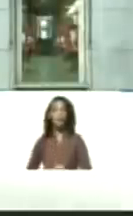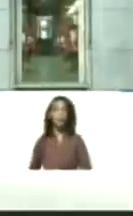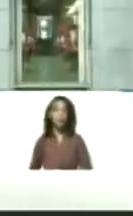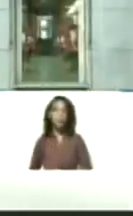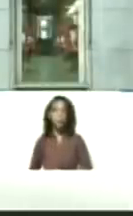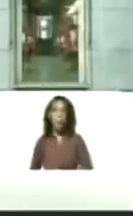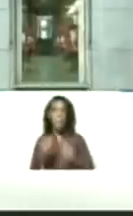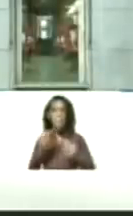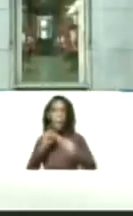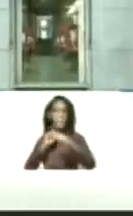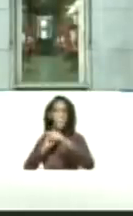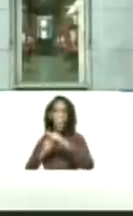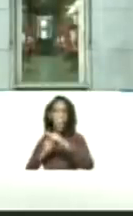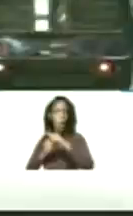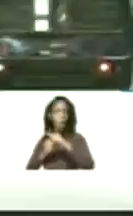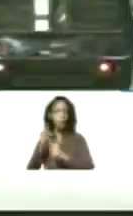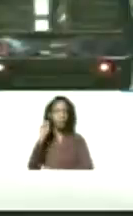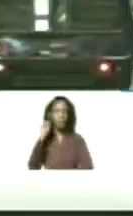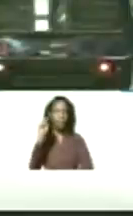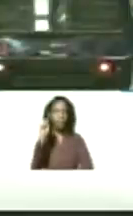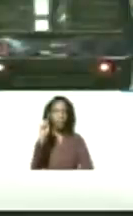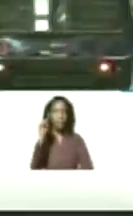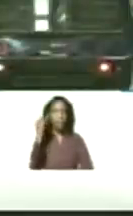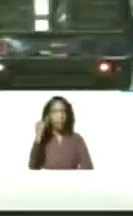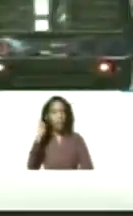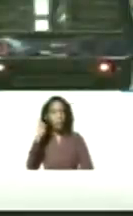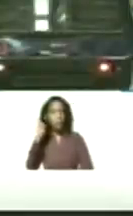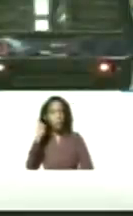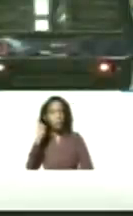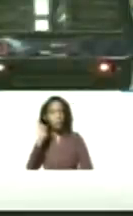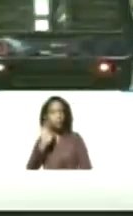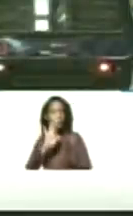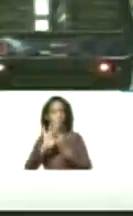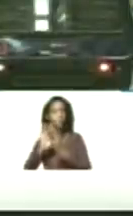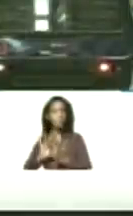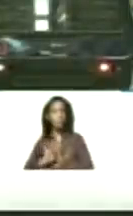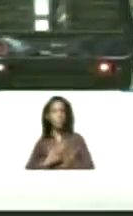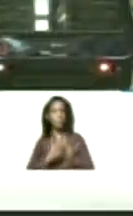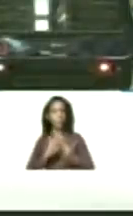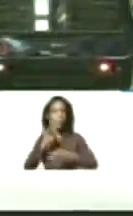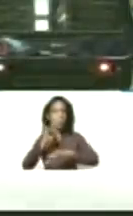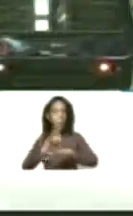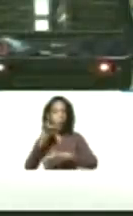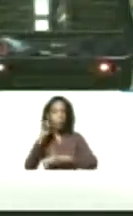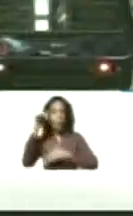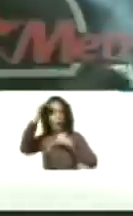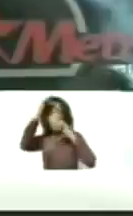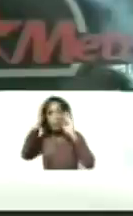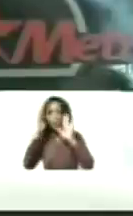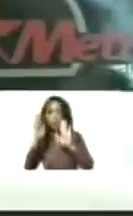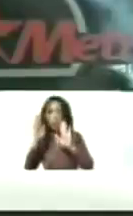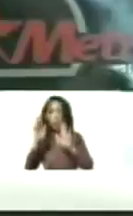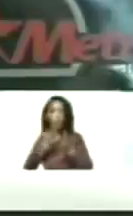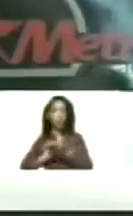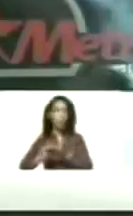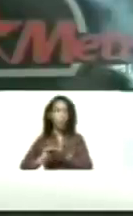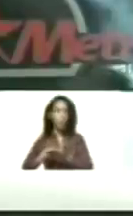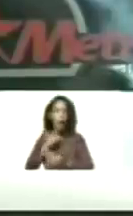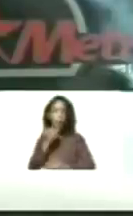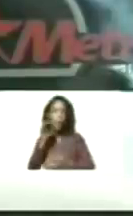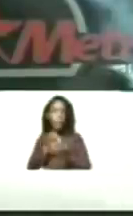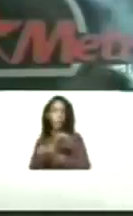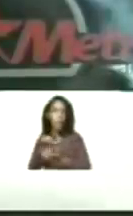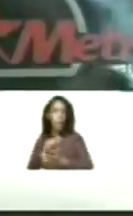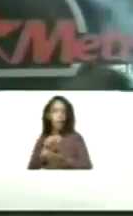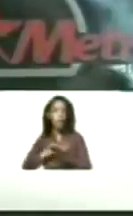para identificar los puntos que hay que tocar, que atender, que resolver, y